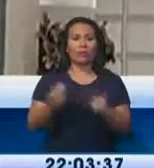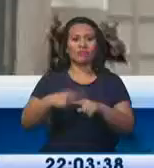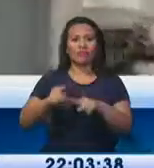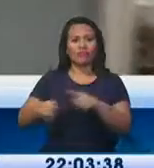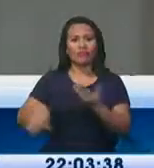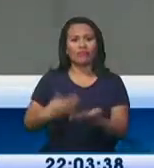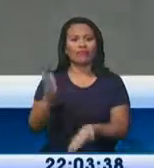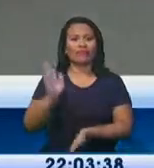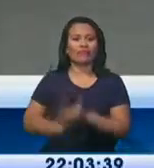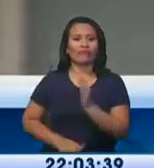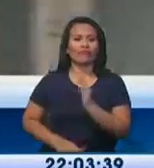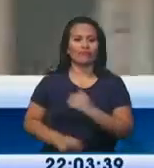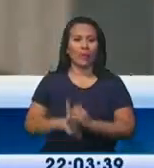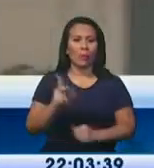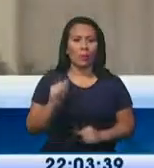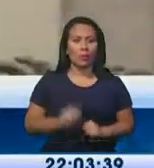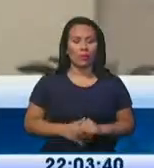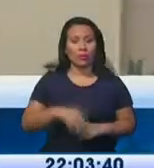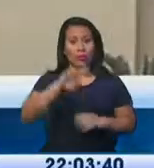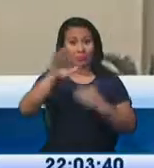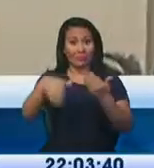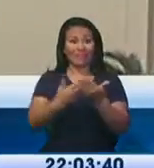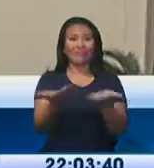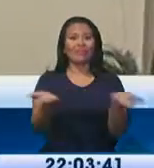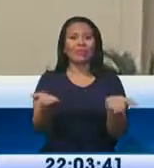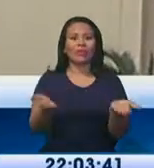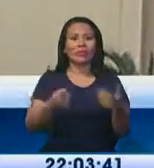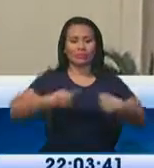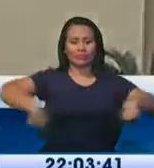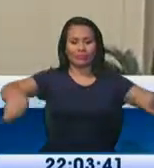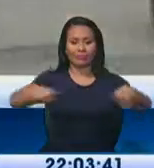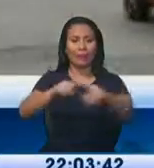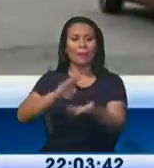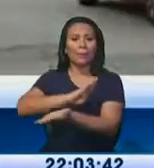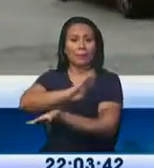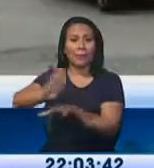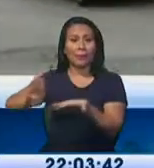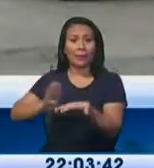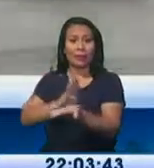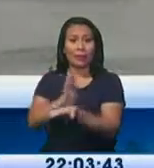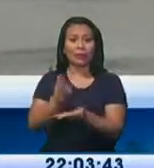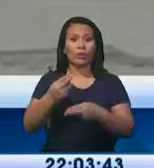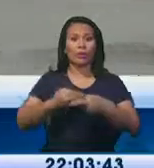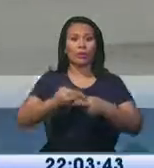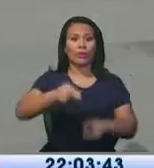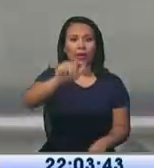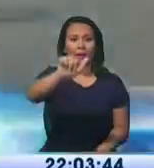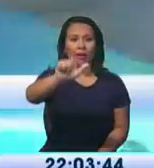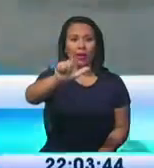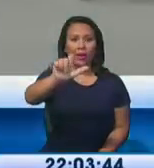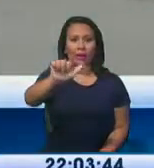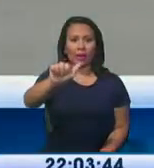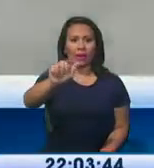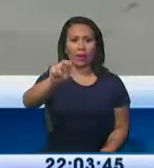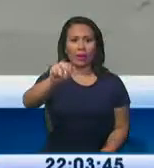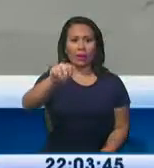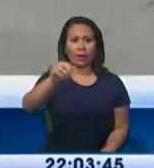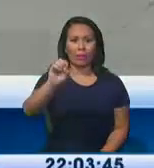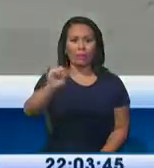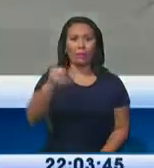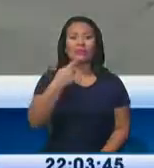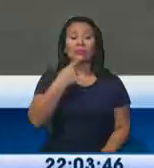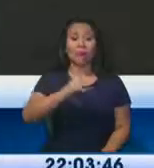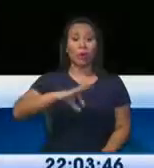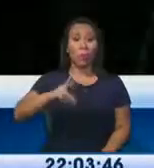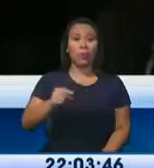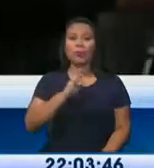aseguran que no les sorprende escuchar un caso como estos, porque supuestamente los robos se estarían tornando reiterados en